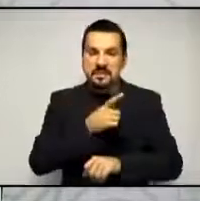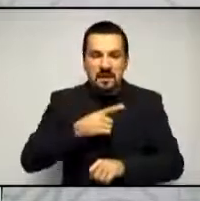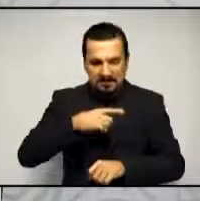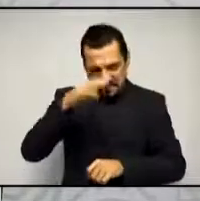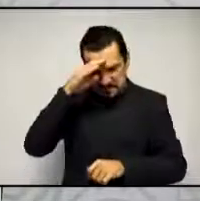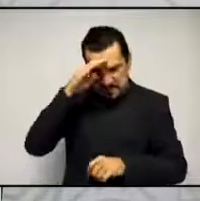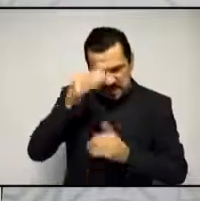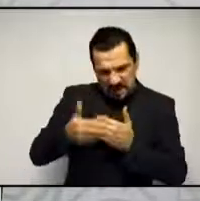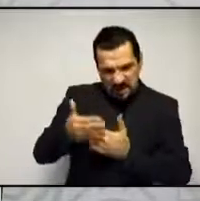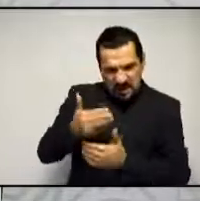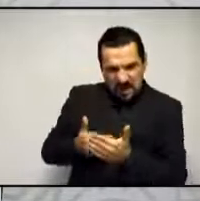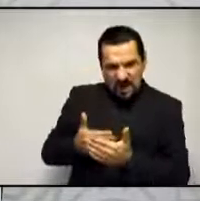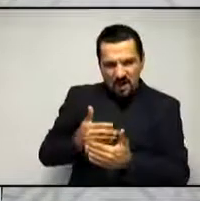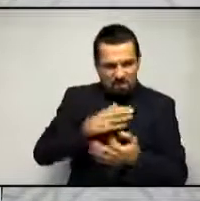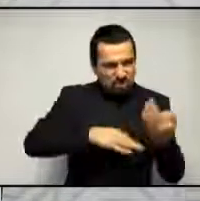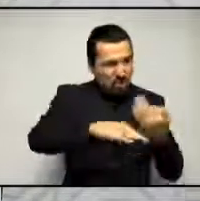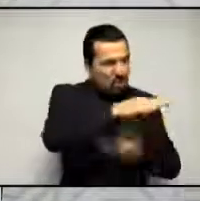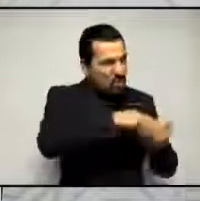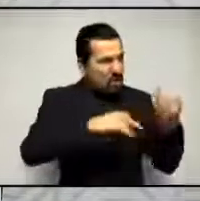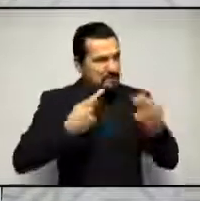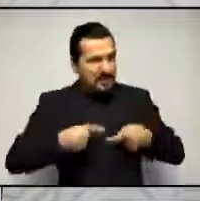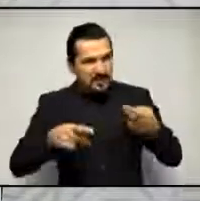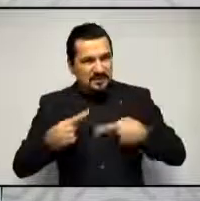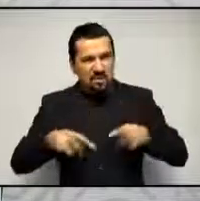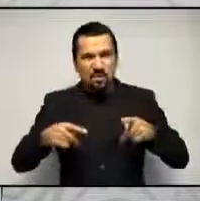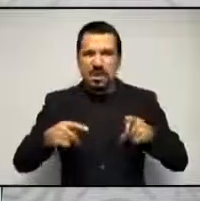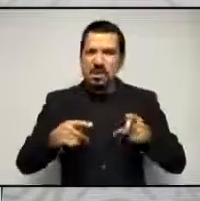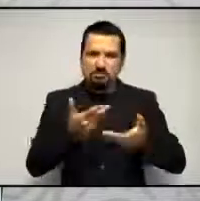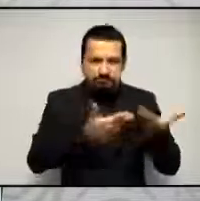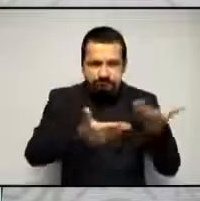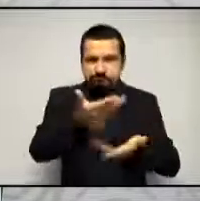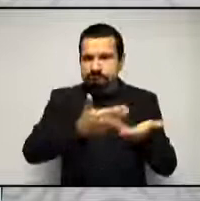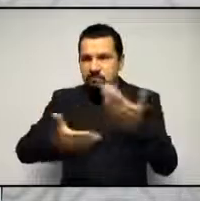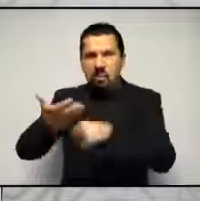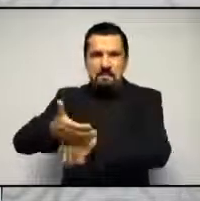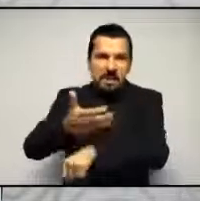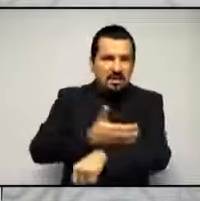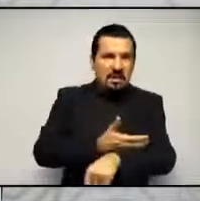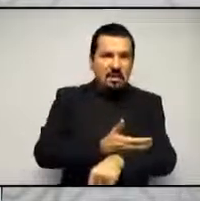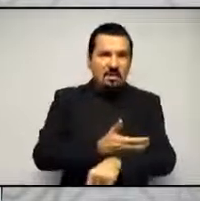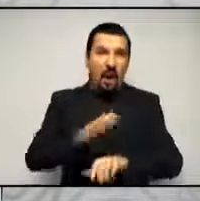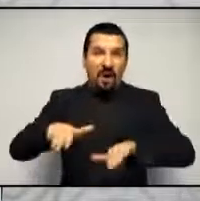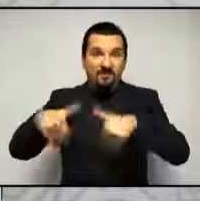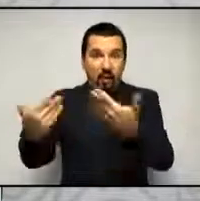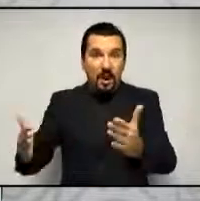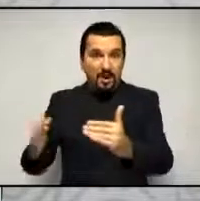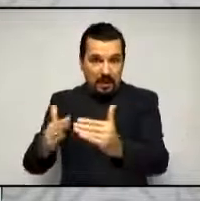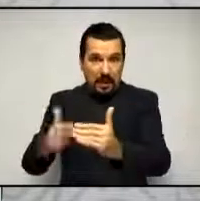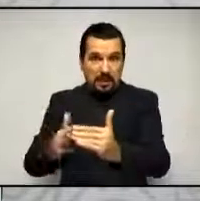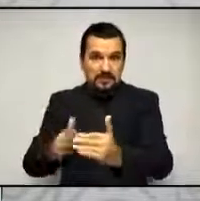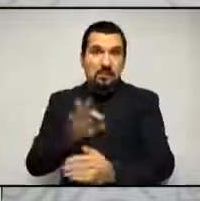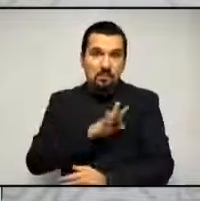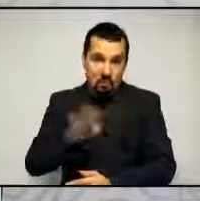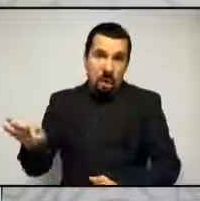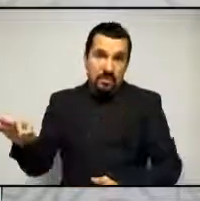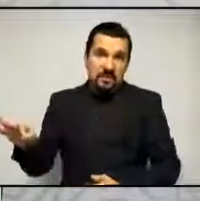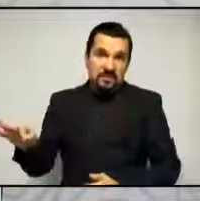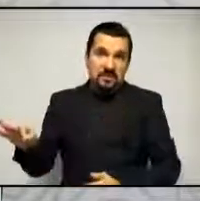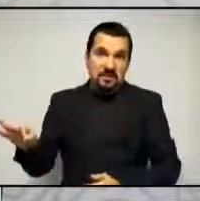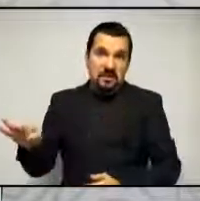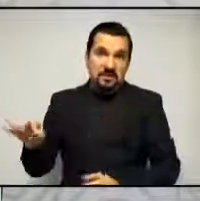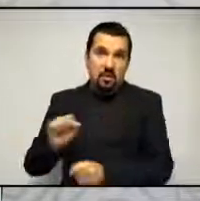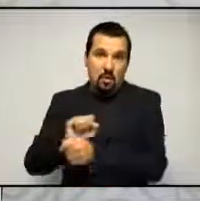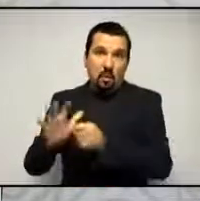con el que convives fuera de tu casa puede ser positivo a kobe incluyéndote